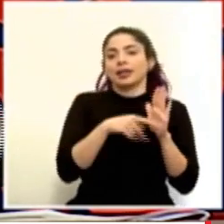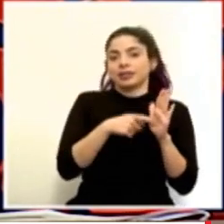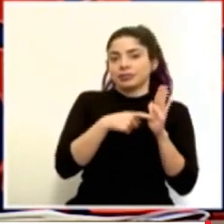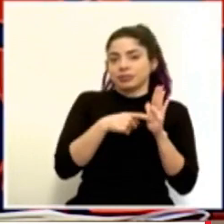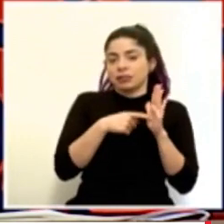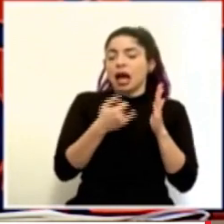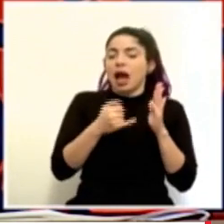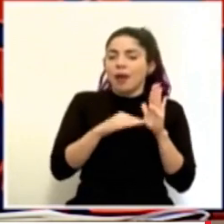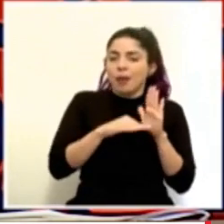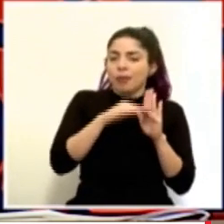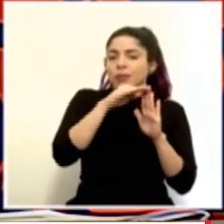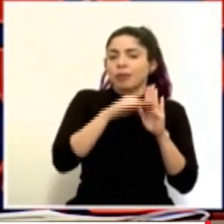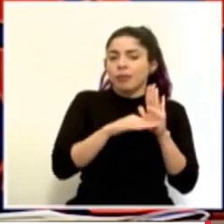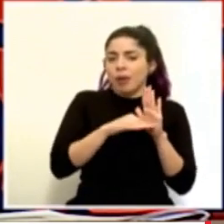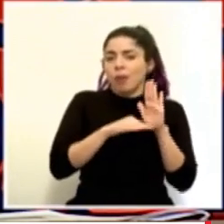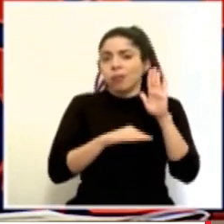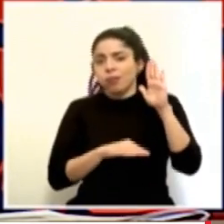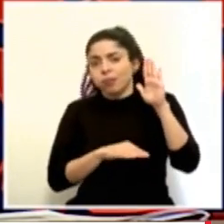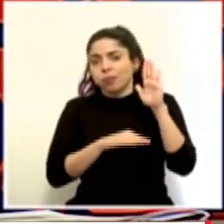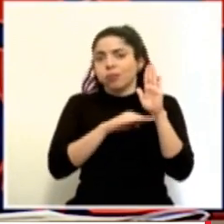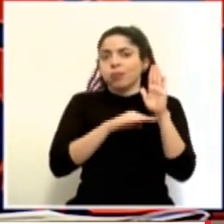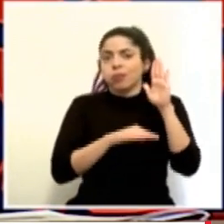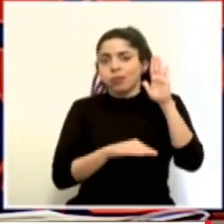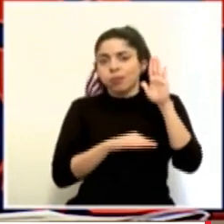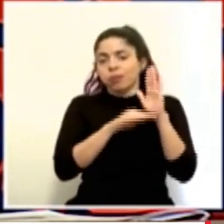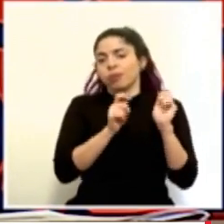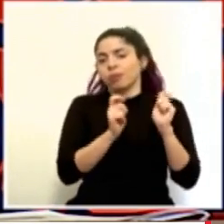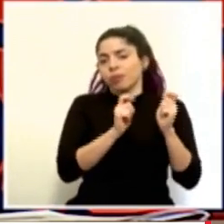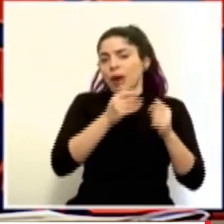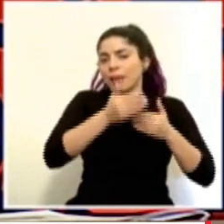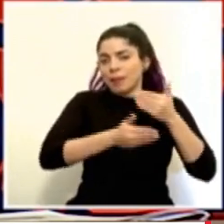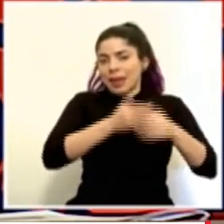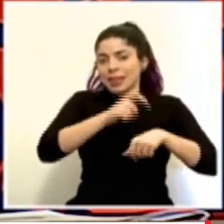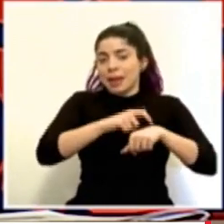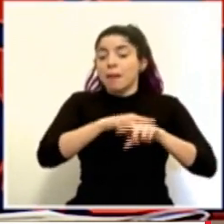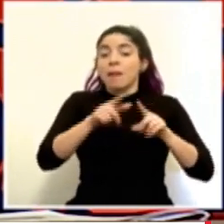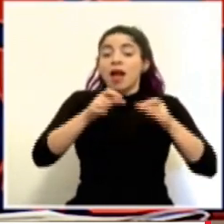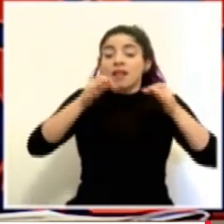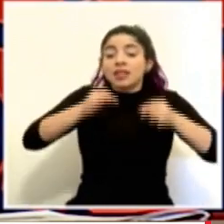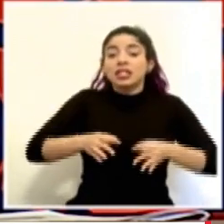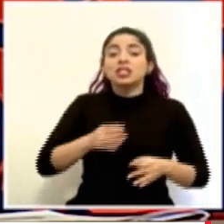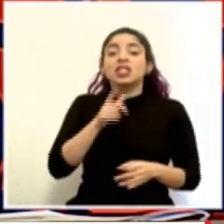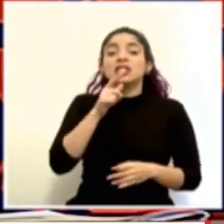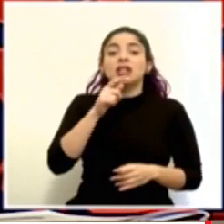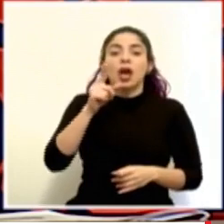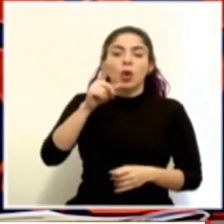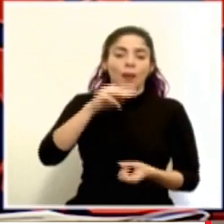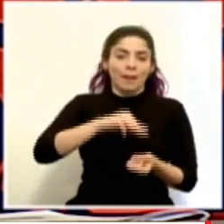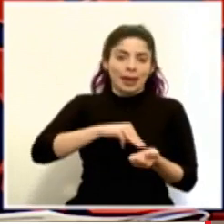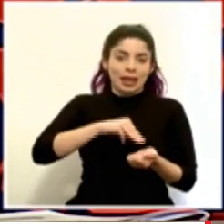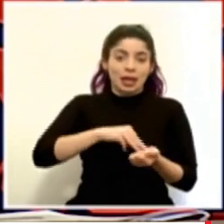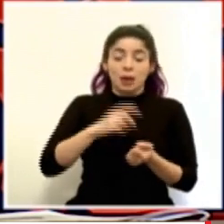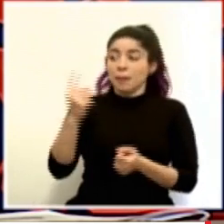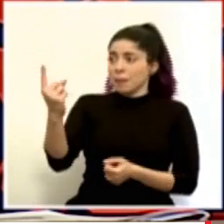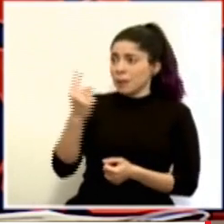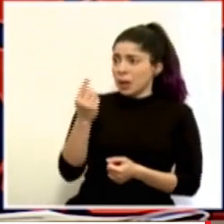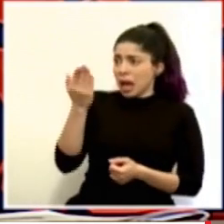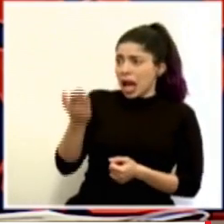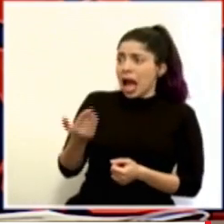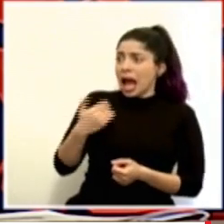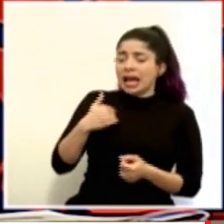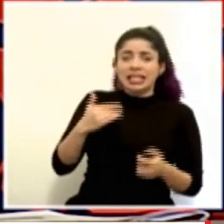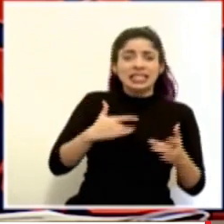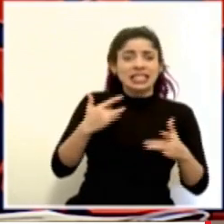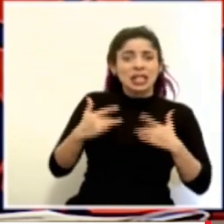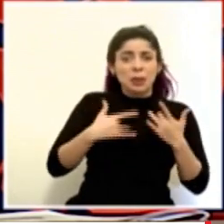ido ampliando más y más a lo largo de esta pandemia, pero al final hay un criterio médico. Si una persona viene con síntomas de